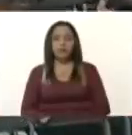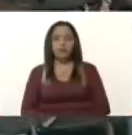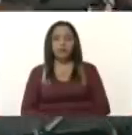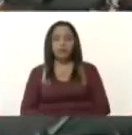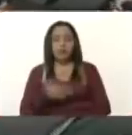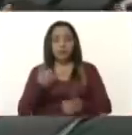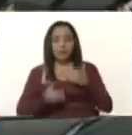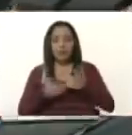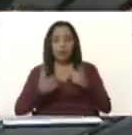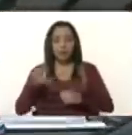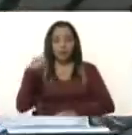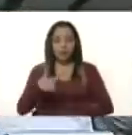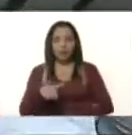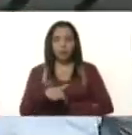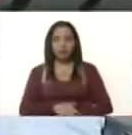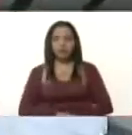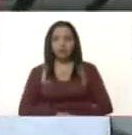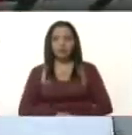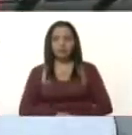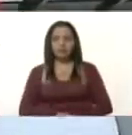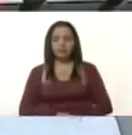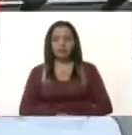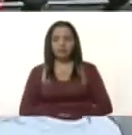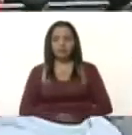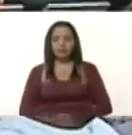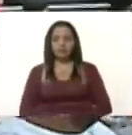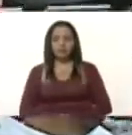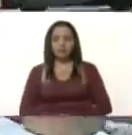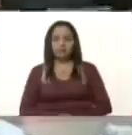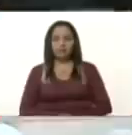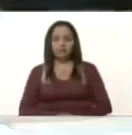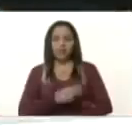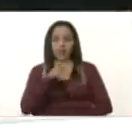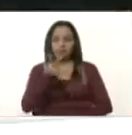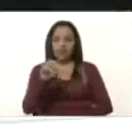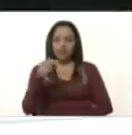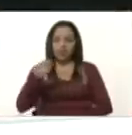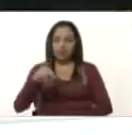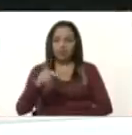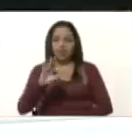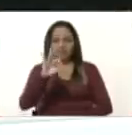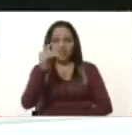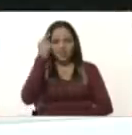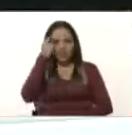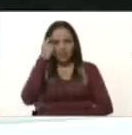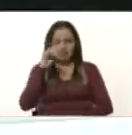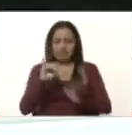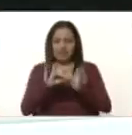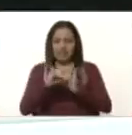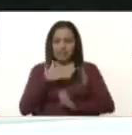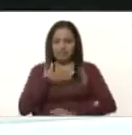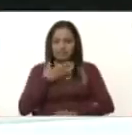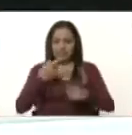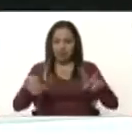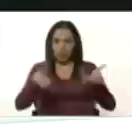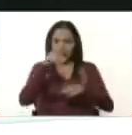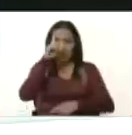Miércoles hoy. Miércoles, ¿verdad? Sí, 20. 20 de noviembre. Quedan 3 días para mi cumpleaños.